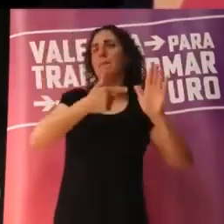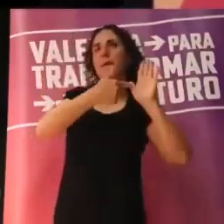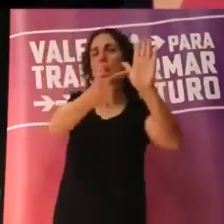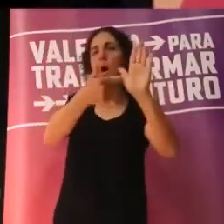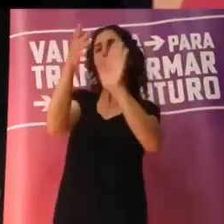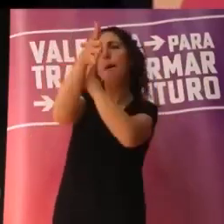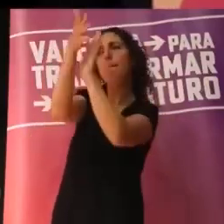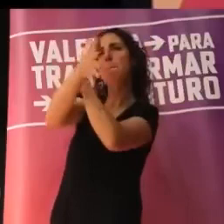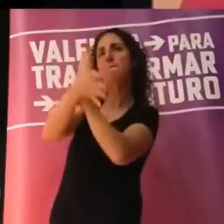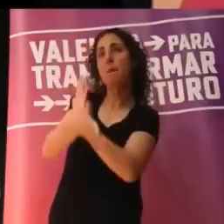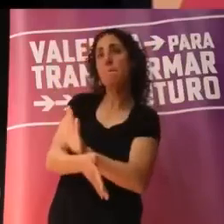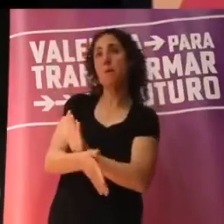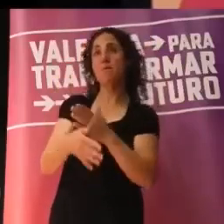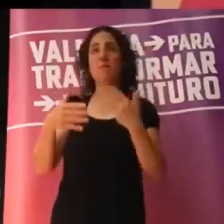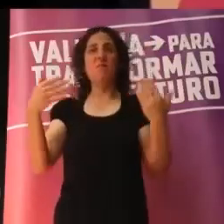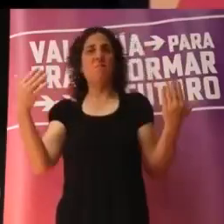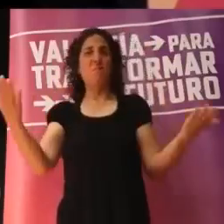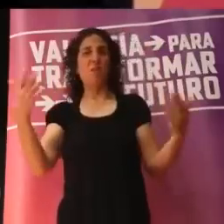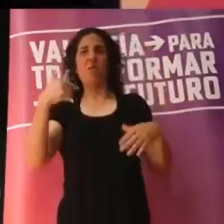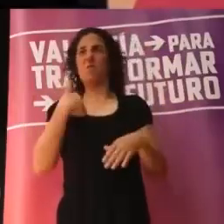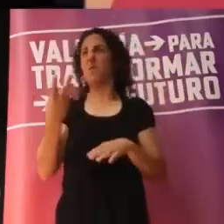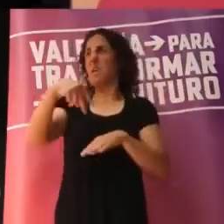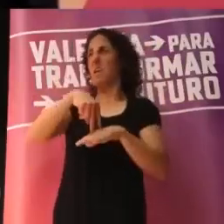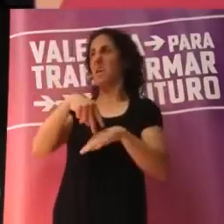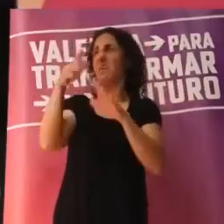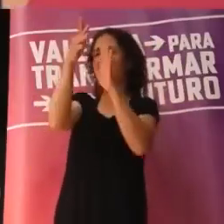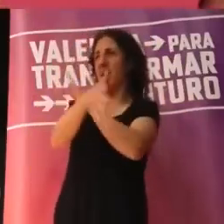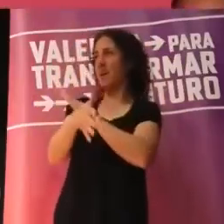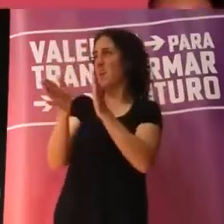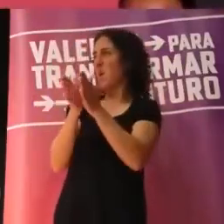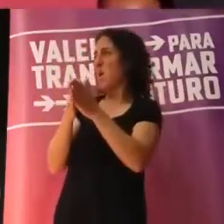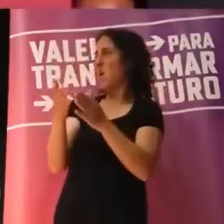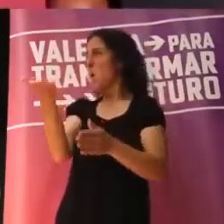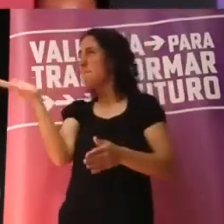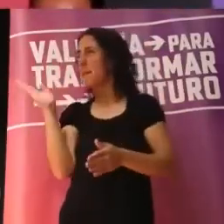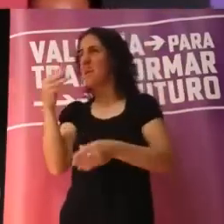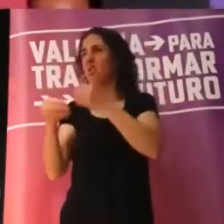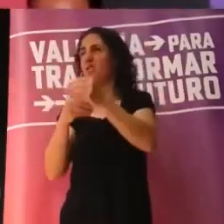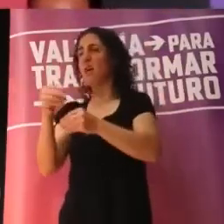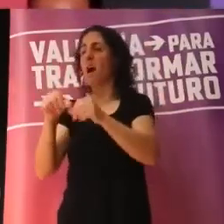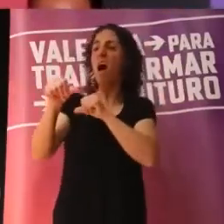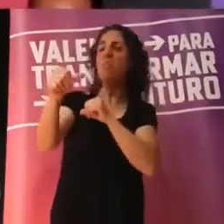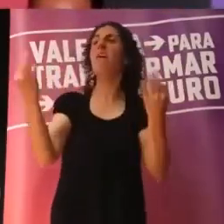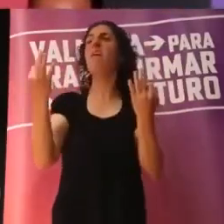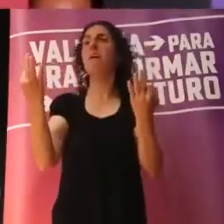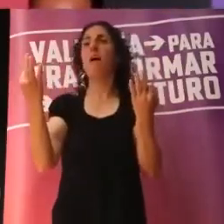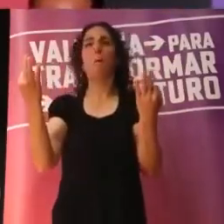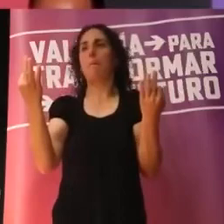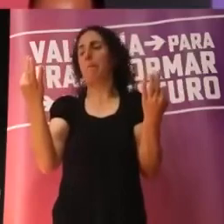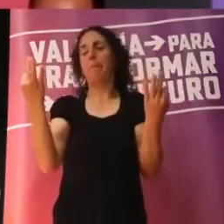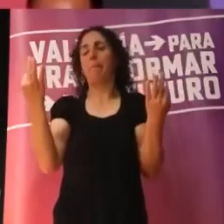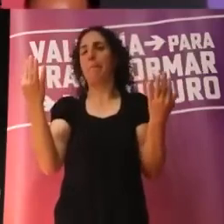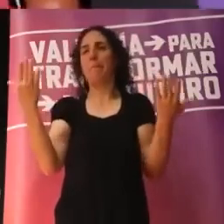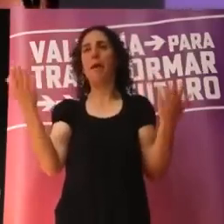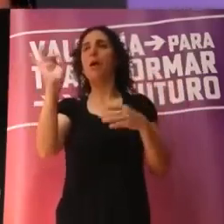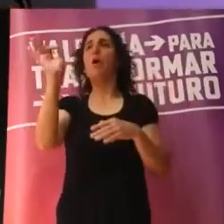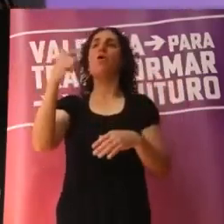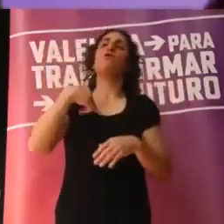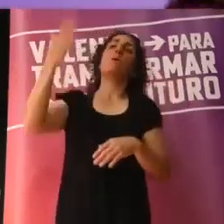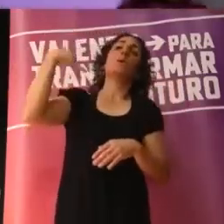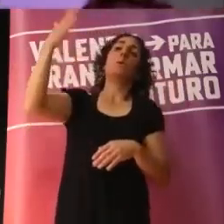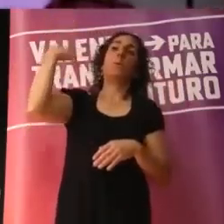hecho los compañeros y las compañeras o lo que van a hacer, o que yo venga a contaros lo que hice mientras